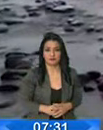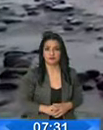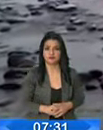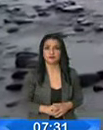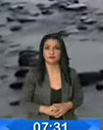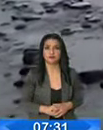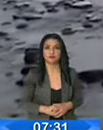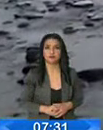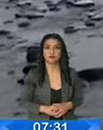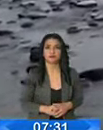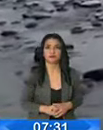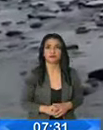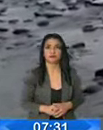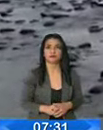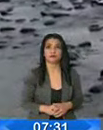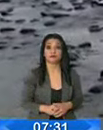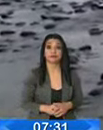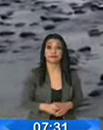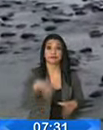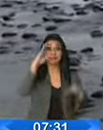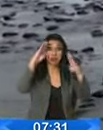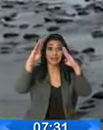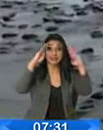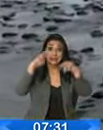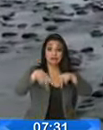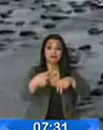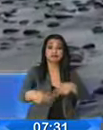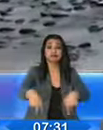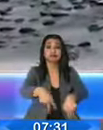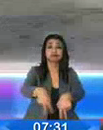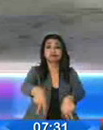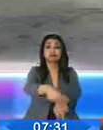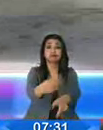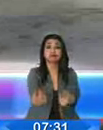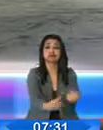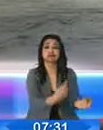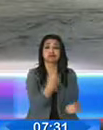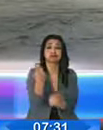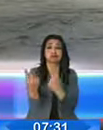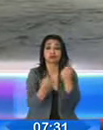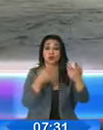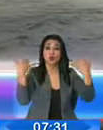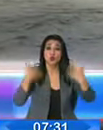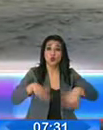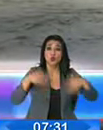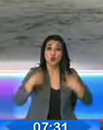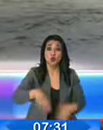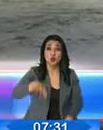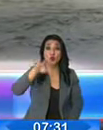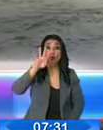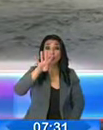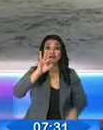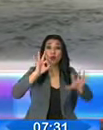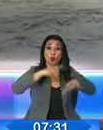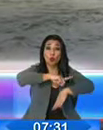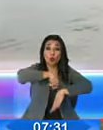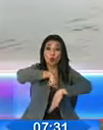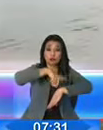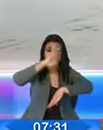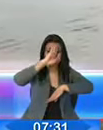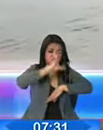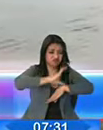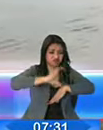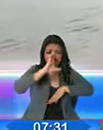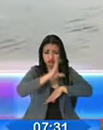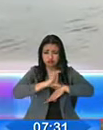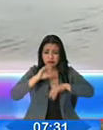fueron arrastrados hasta este remolino. Fueron más de 48 horas de una exhaustiva búsqueda que parecía